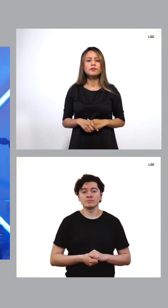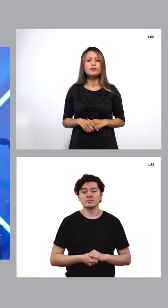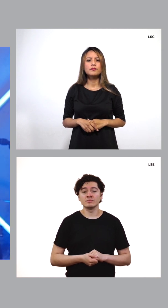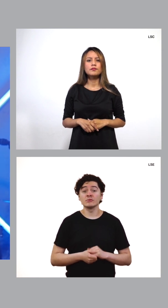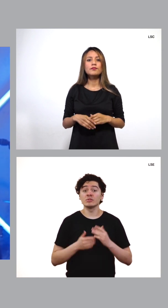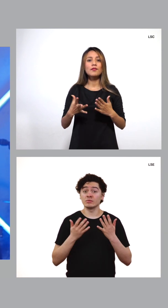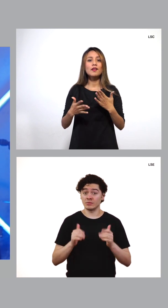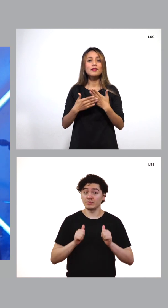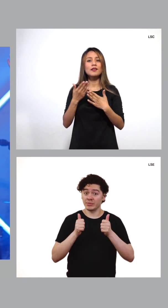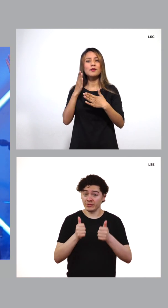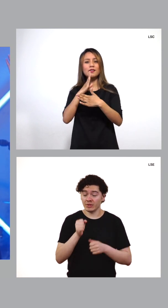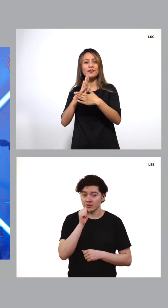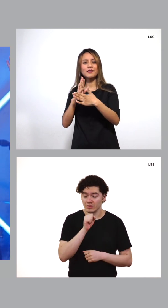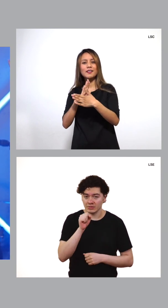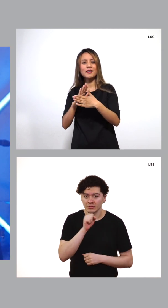Vamos, cántalo.